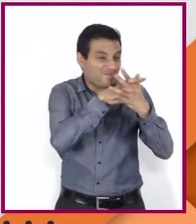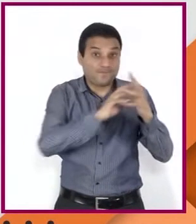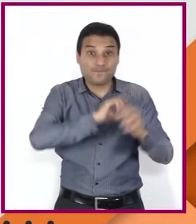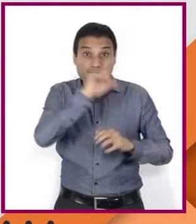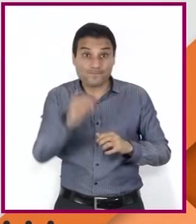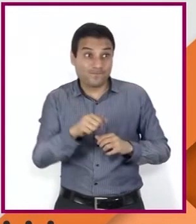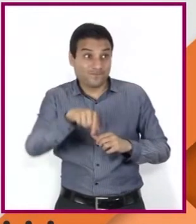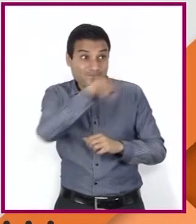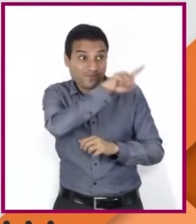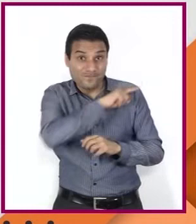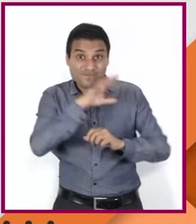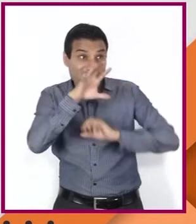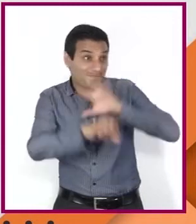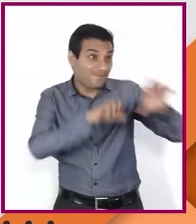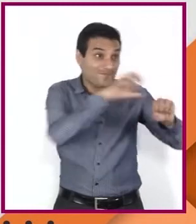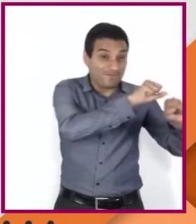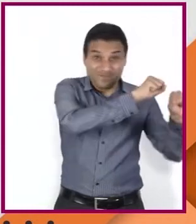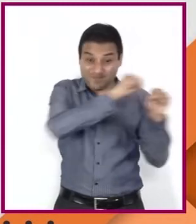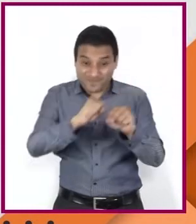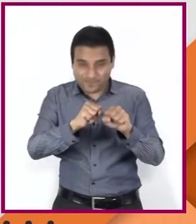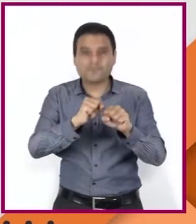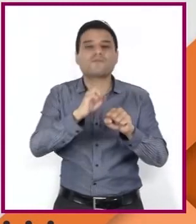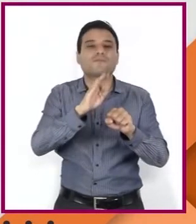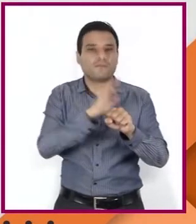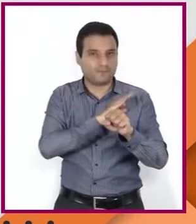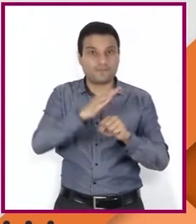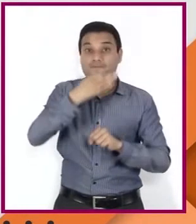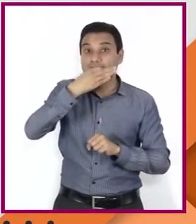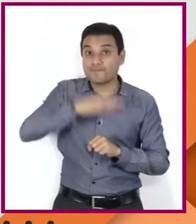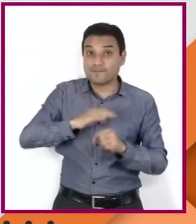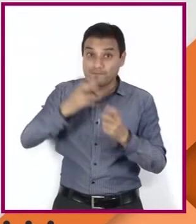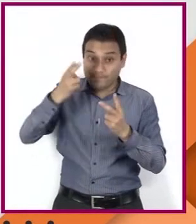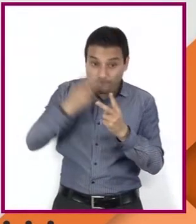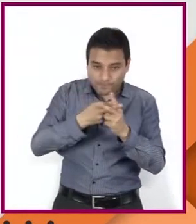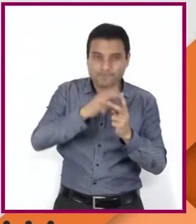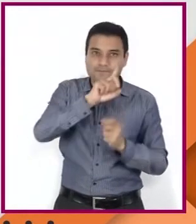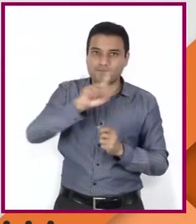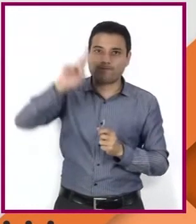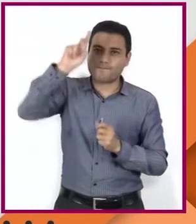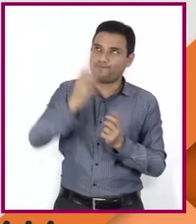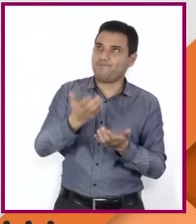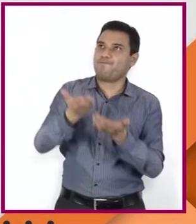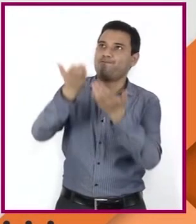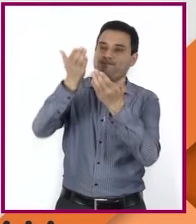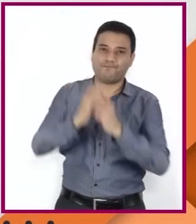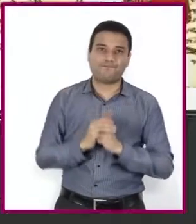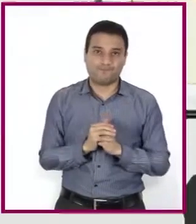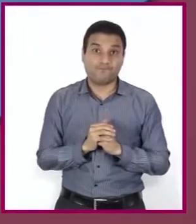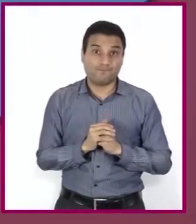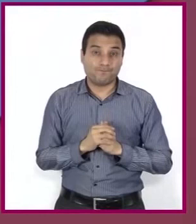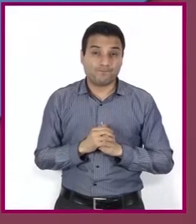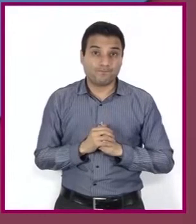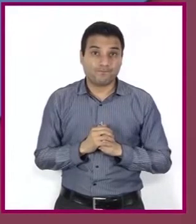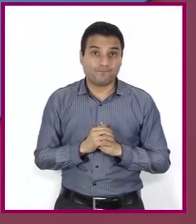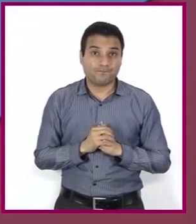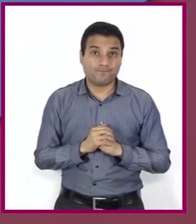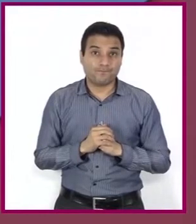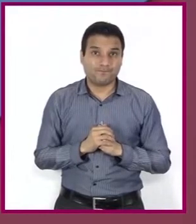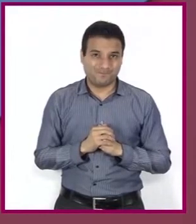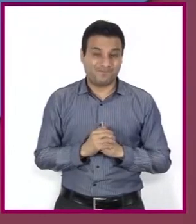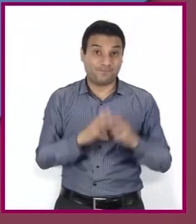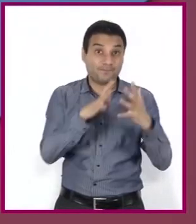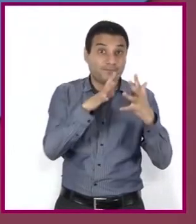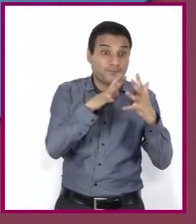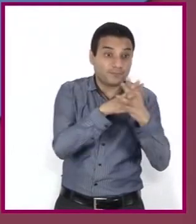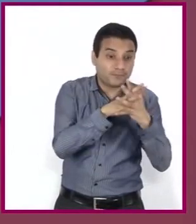serían sacrificadas durante las múltiples celebraciones y fiestas religiosas en honor de los dioses. Esta relación de la